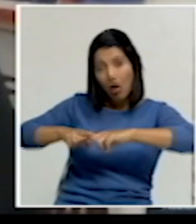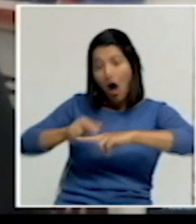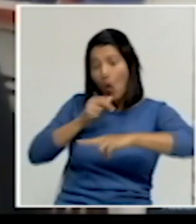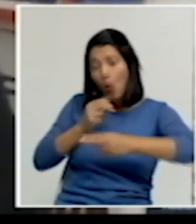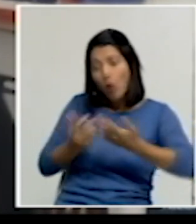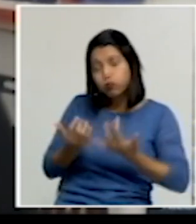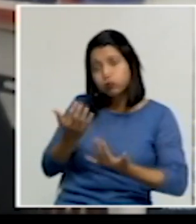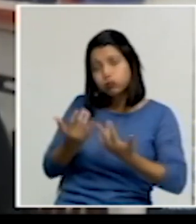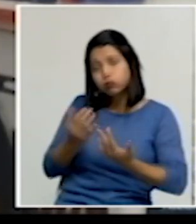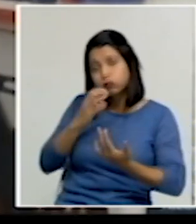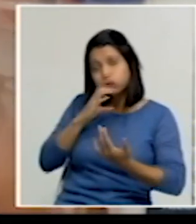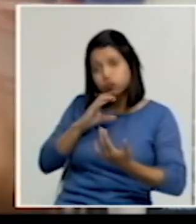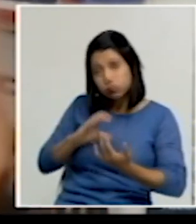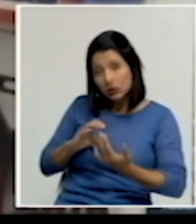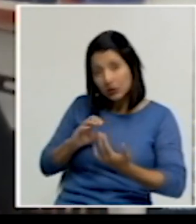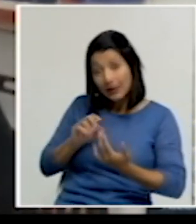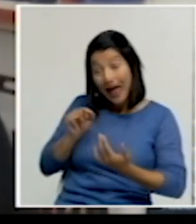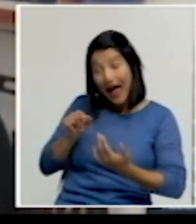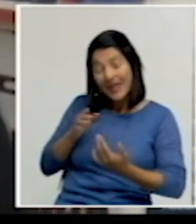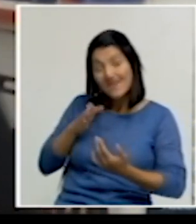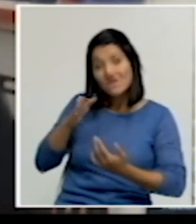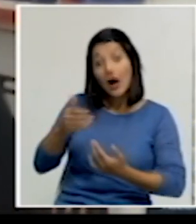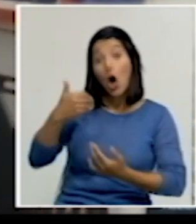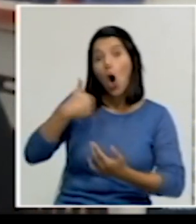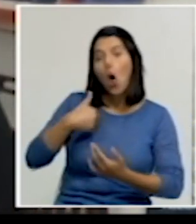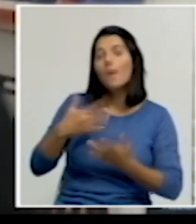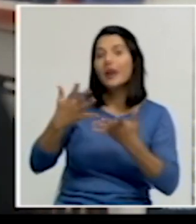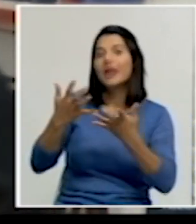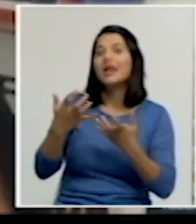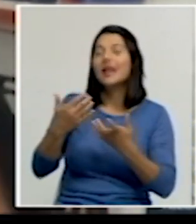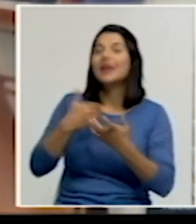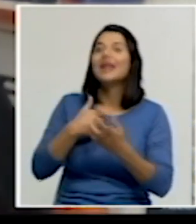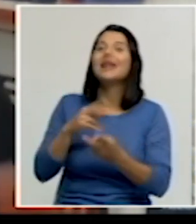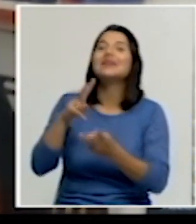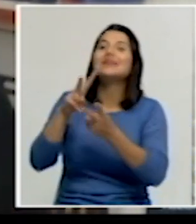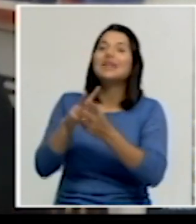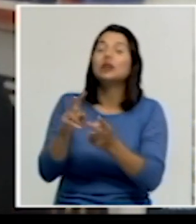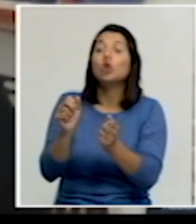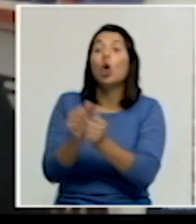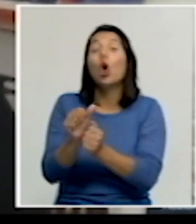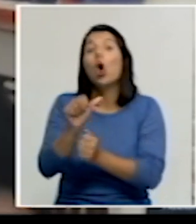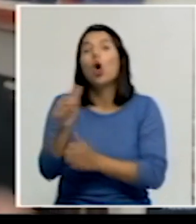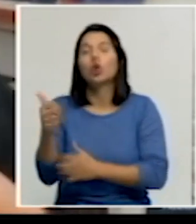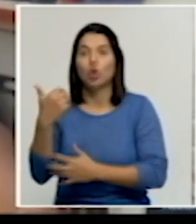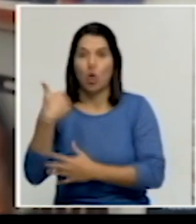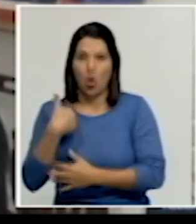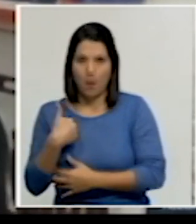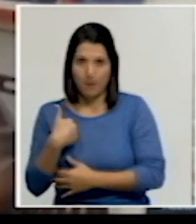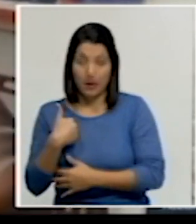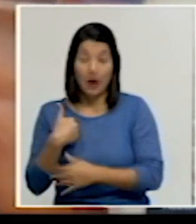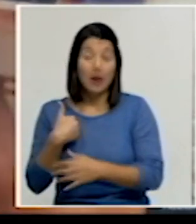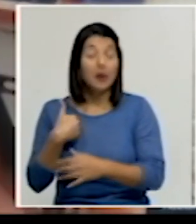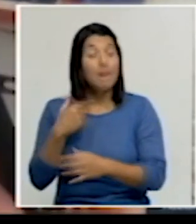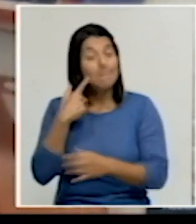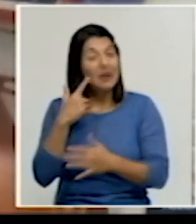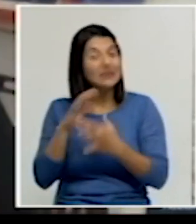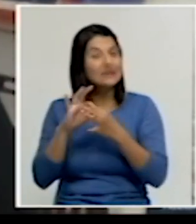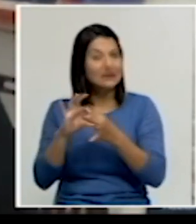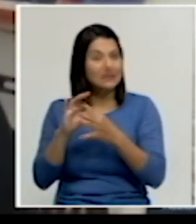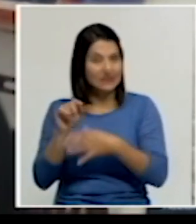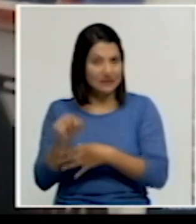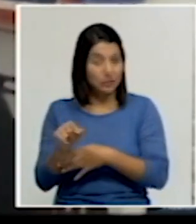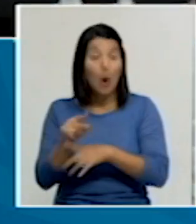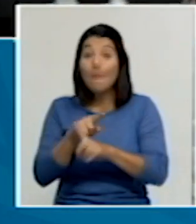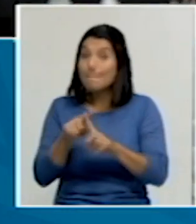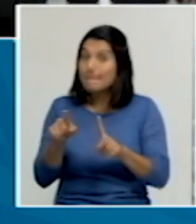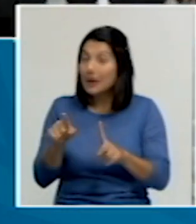pero no es necesariamente, digamos, la única forma o no son únicamente este tipo de personas